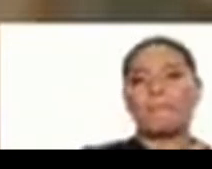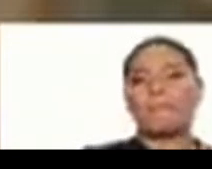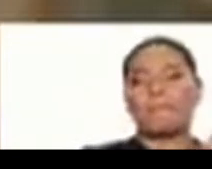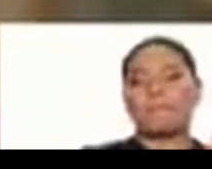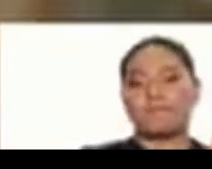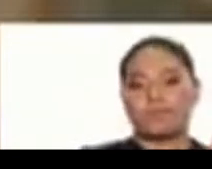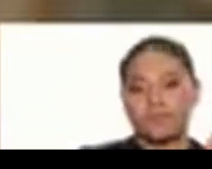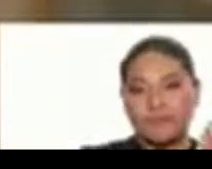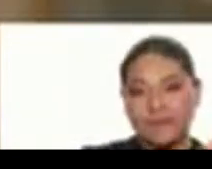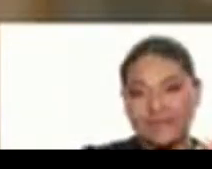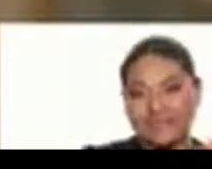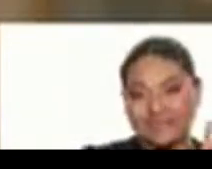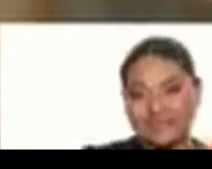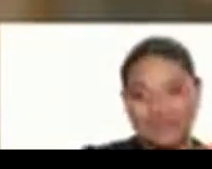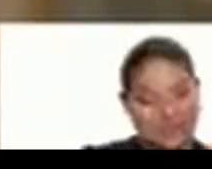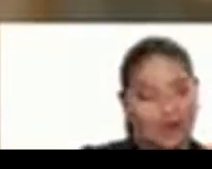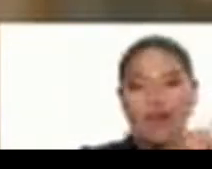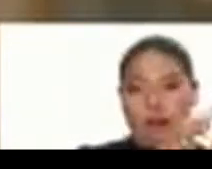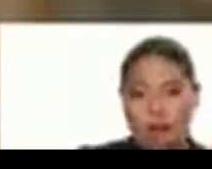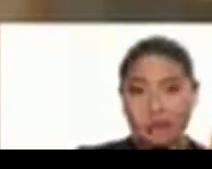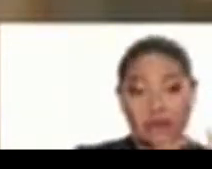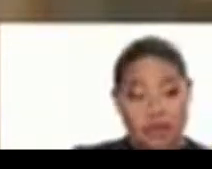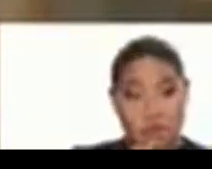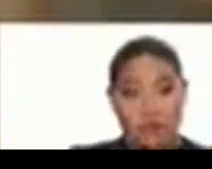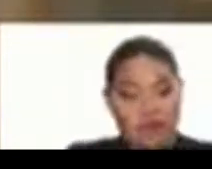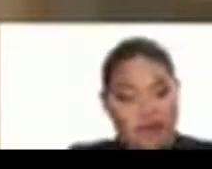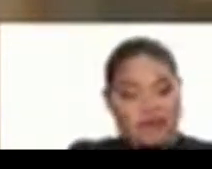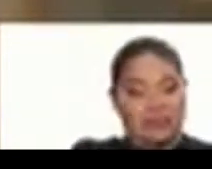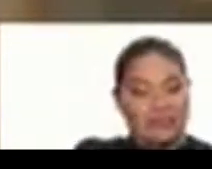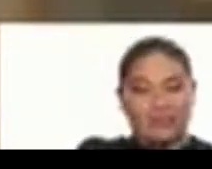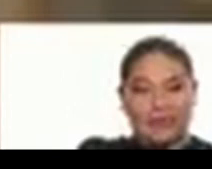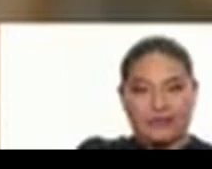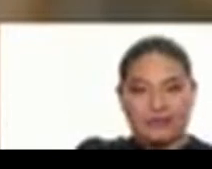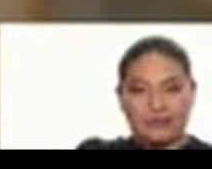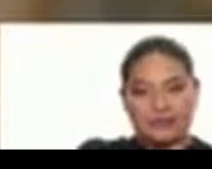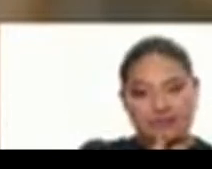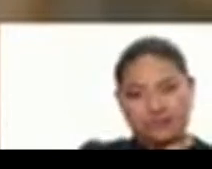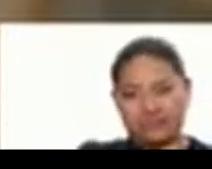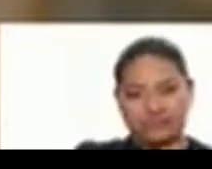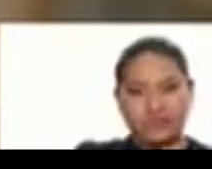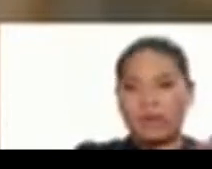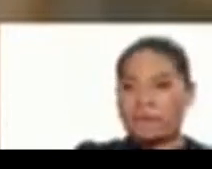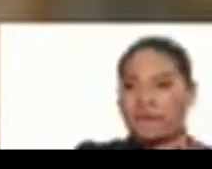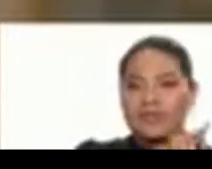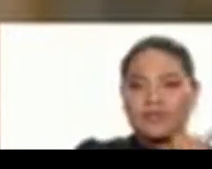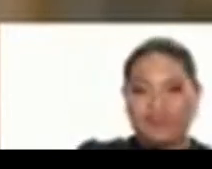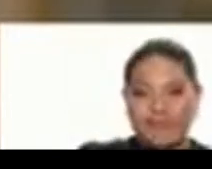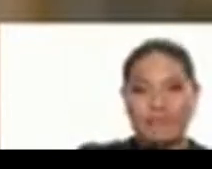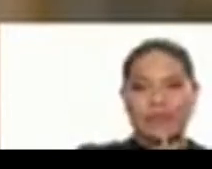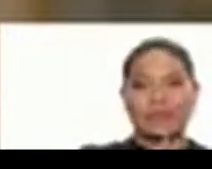Establecida en 1821 por José de San Martín, esta distinción es un